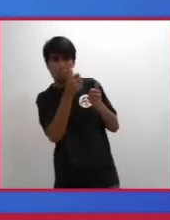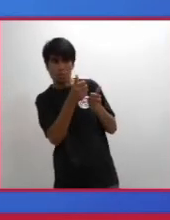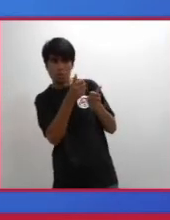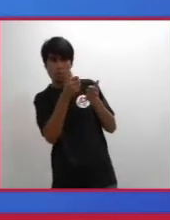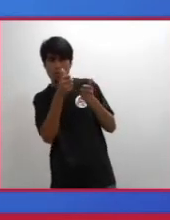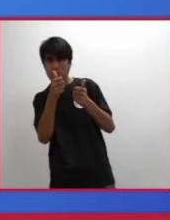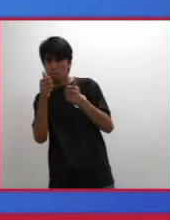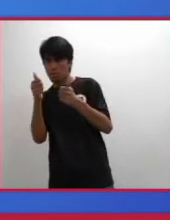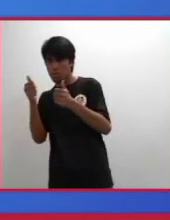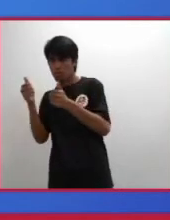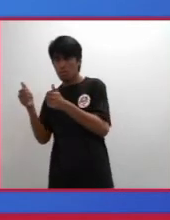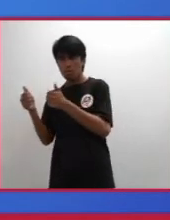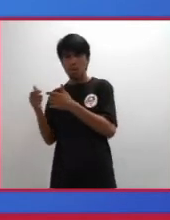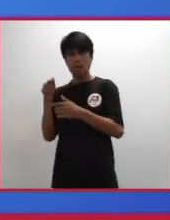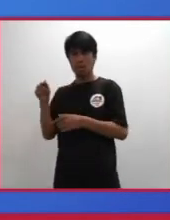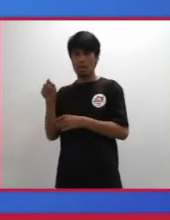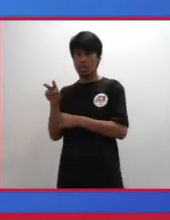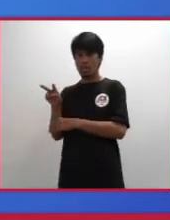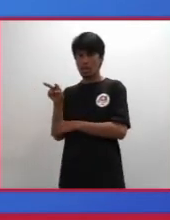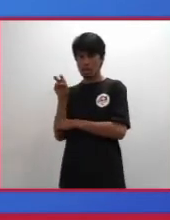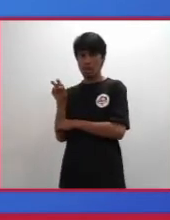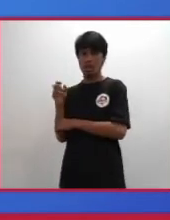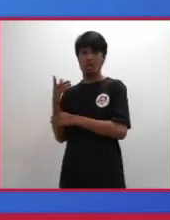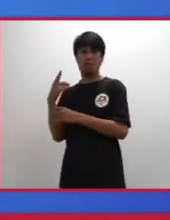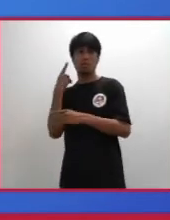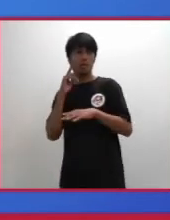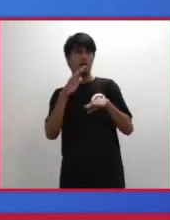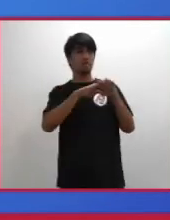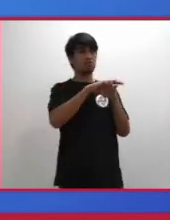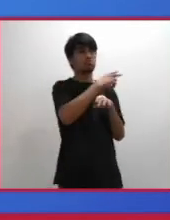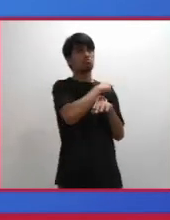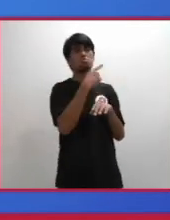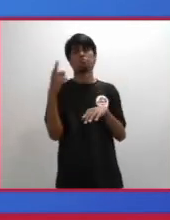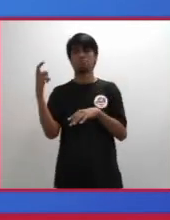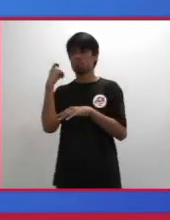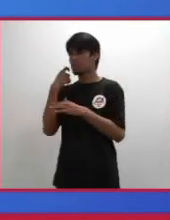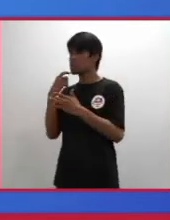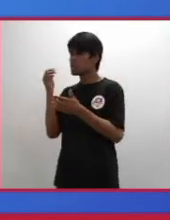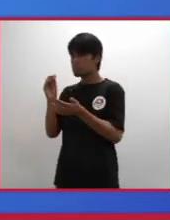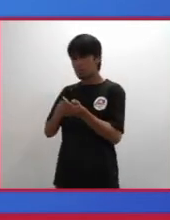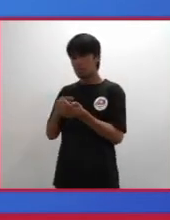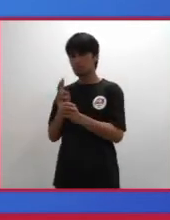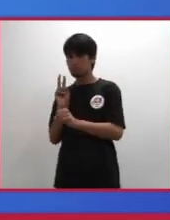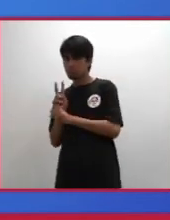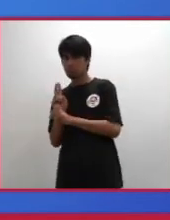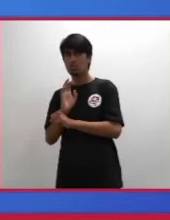chequea el consultor que se cumplan las medidas de seguridad.